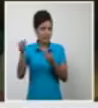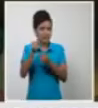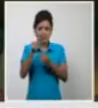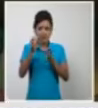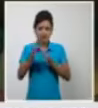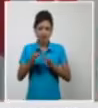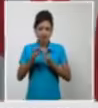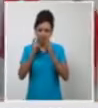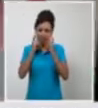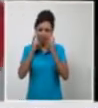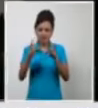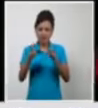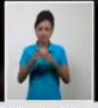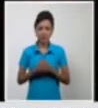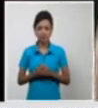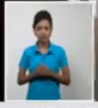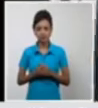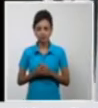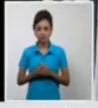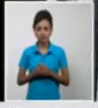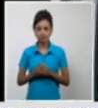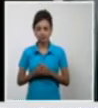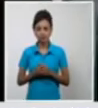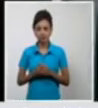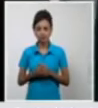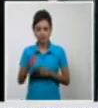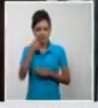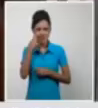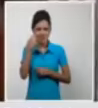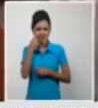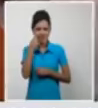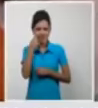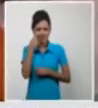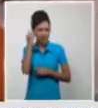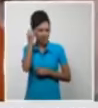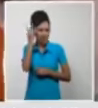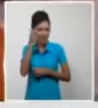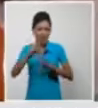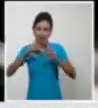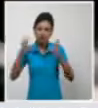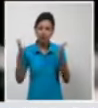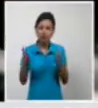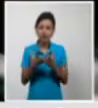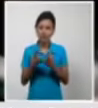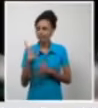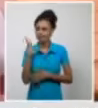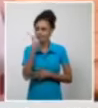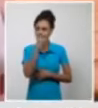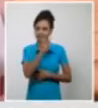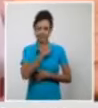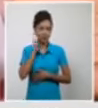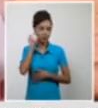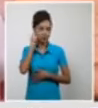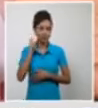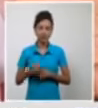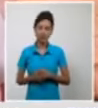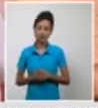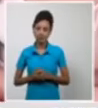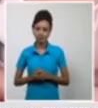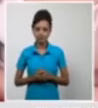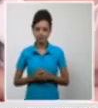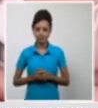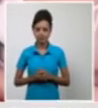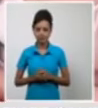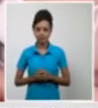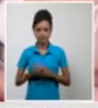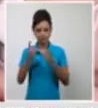el verso, la trinchera, la creación, la maravilla. Me estremeció la mujer que empinaba a